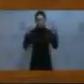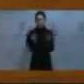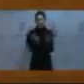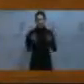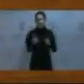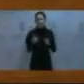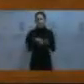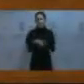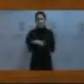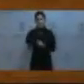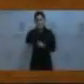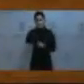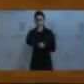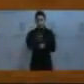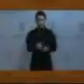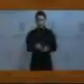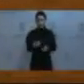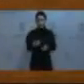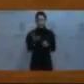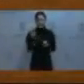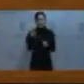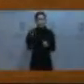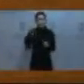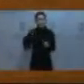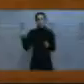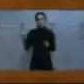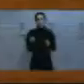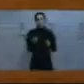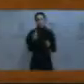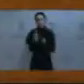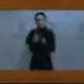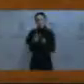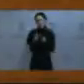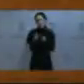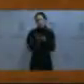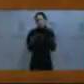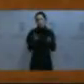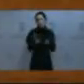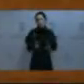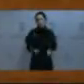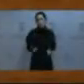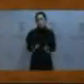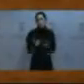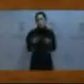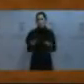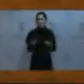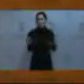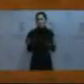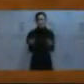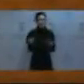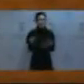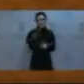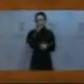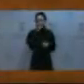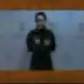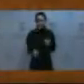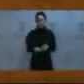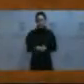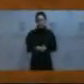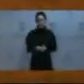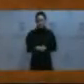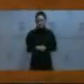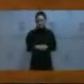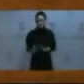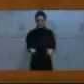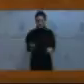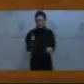la gestión socialista y las negativas consecuencias de unas políticas que llevamos repitiendo mucho tiempo que son erróneas. Y esto no